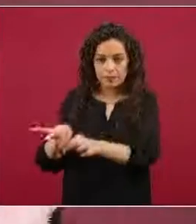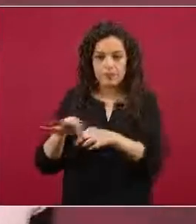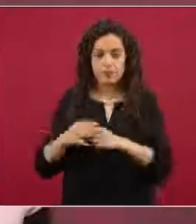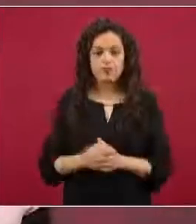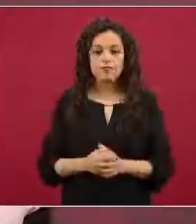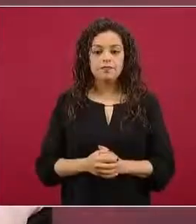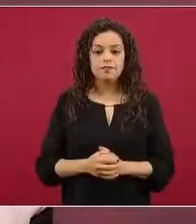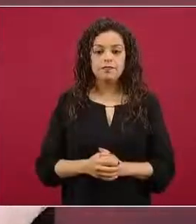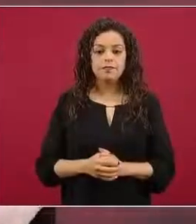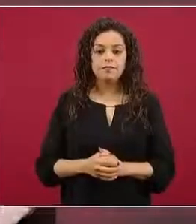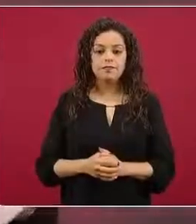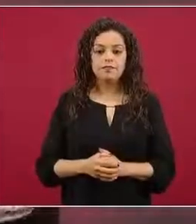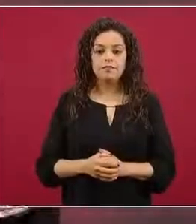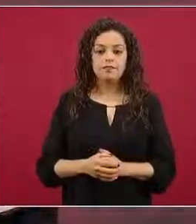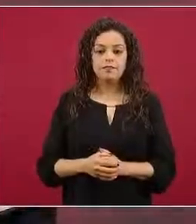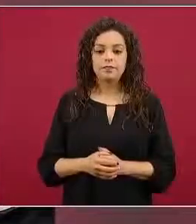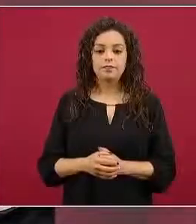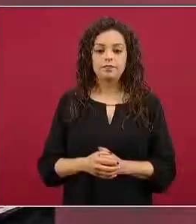Este otro